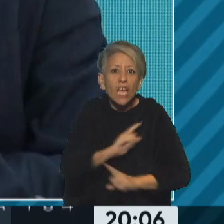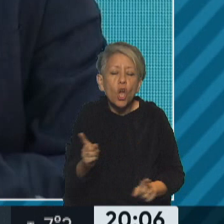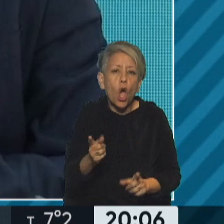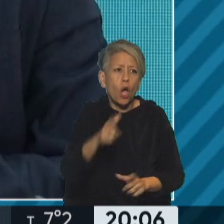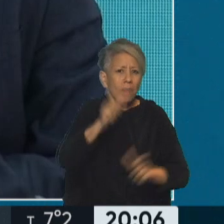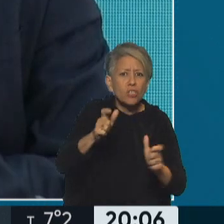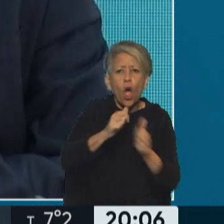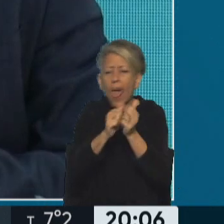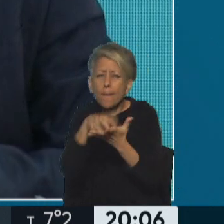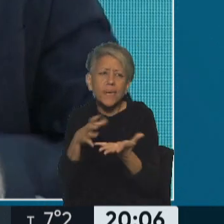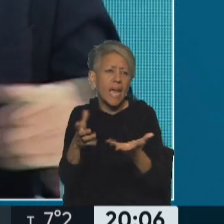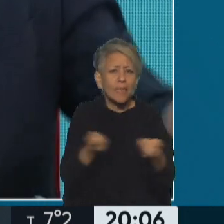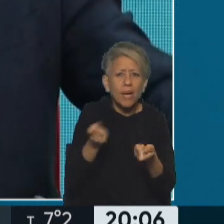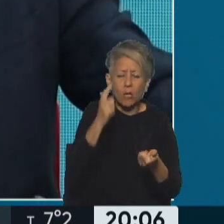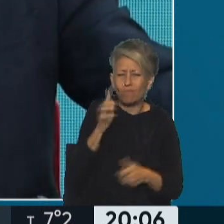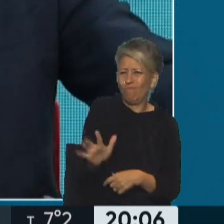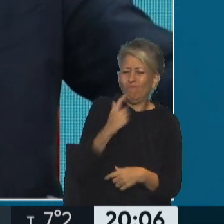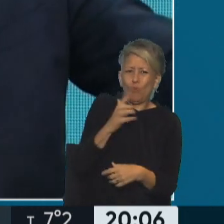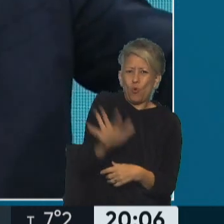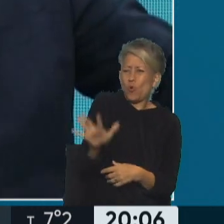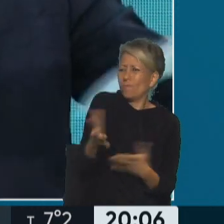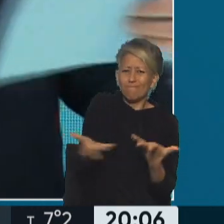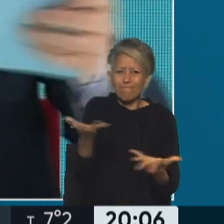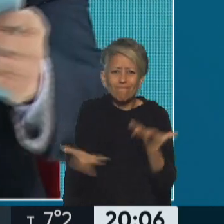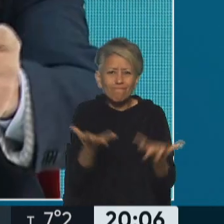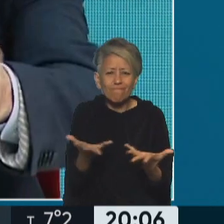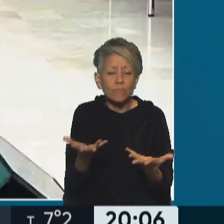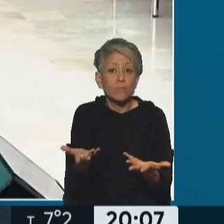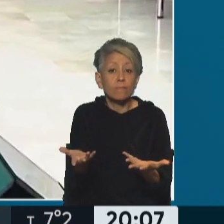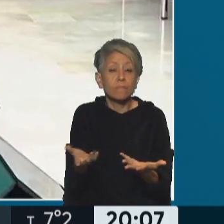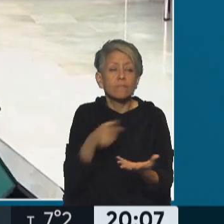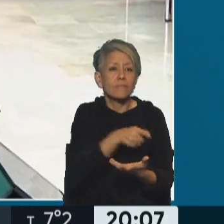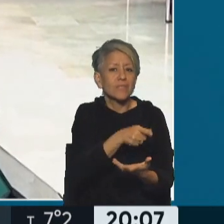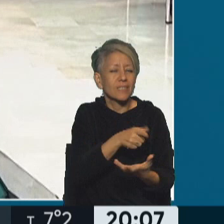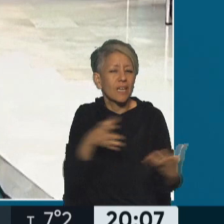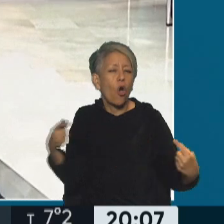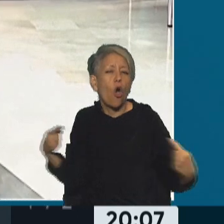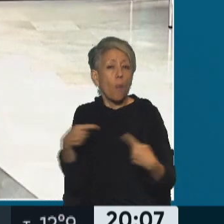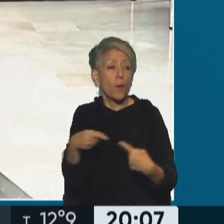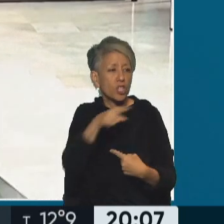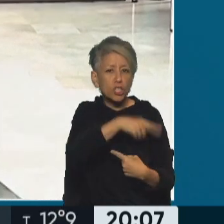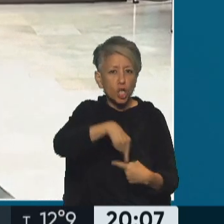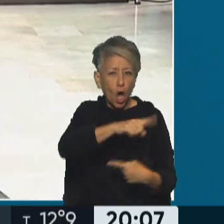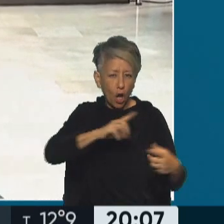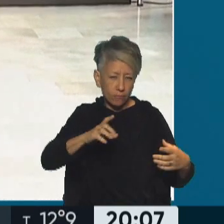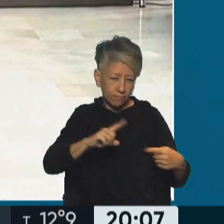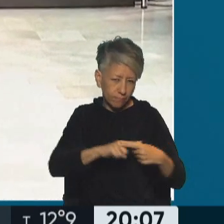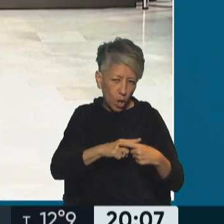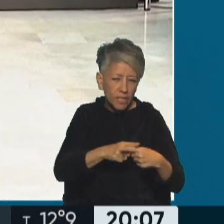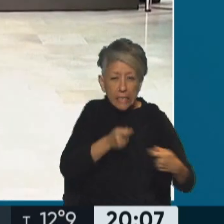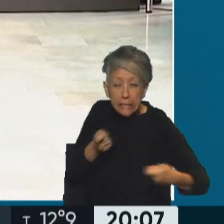y panorama poco esclarecedor que hay no se sumen estas fuerzas políticas opositoras que están buscando justamente que se